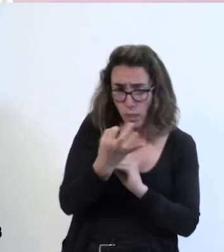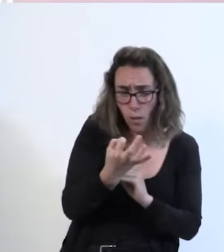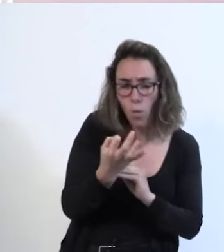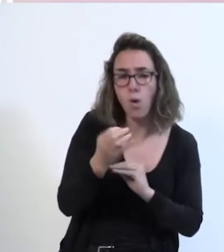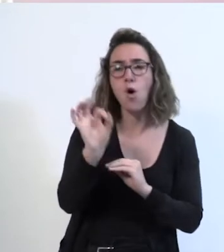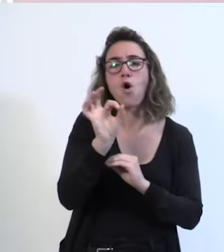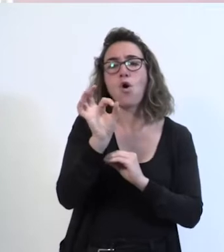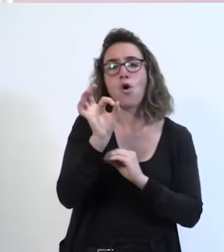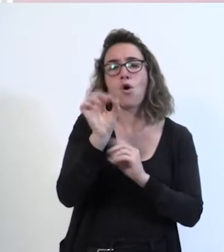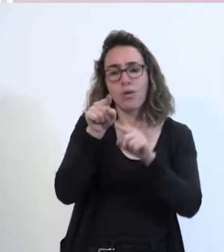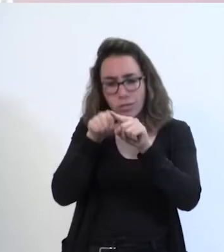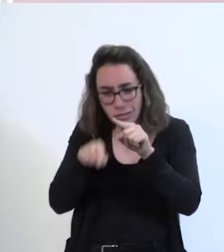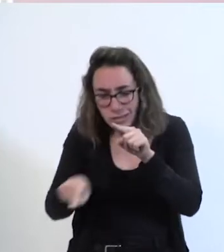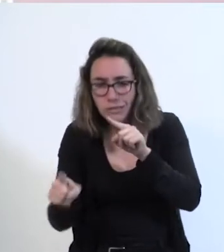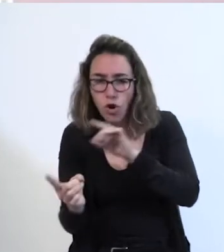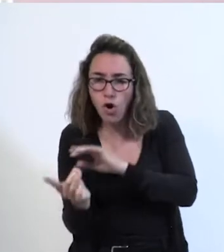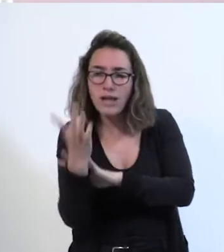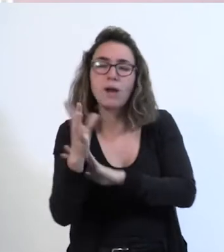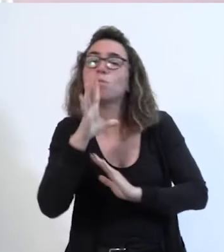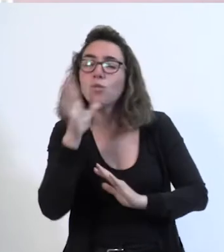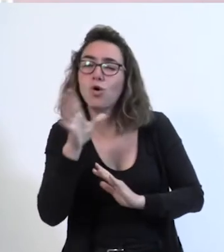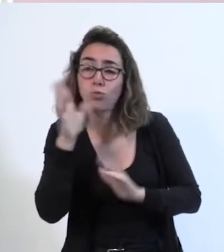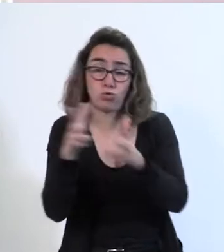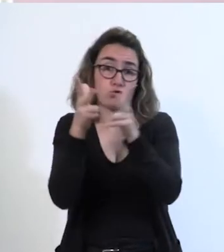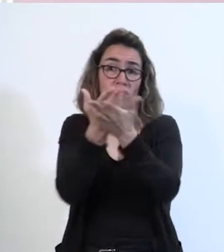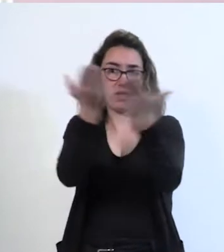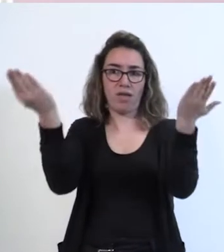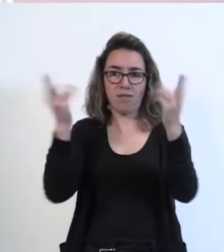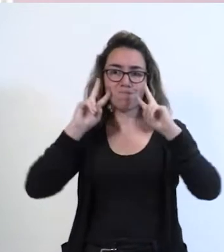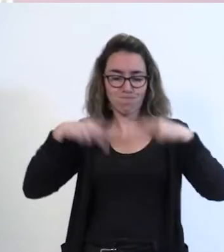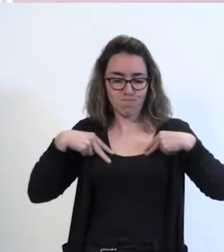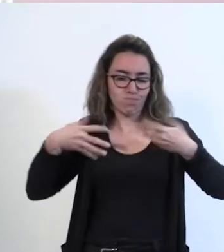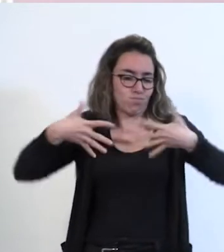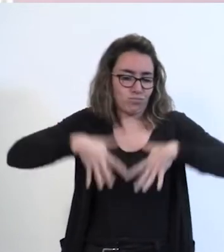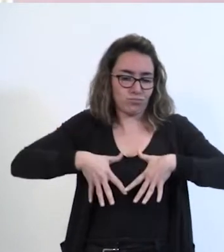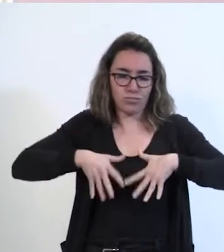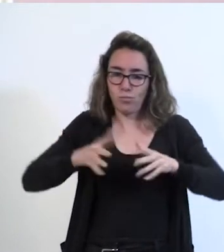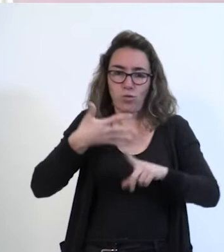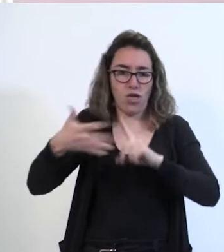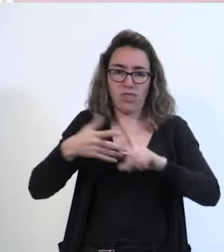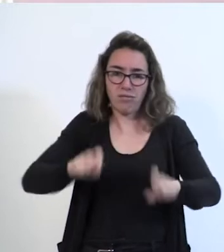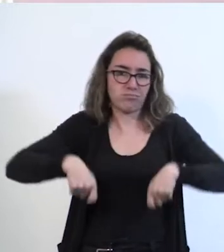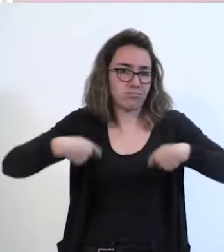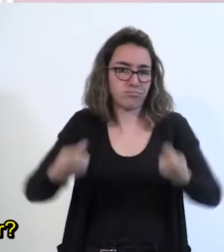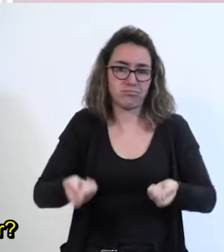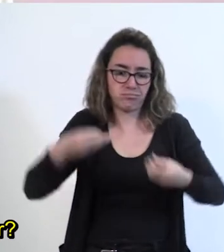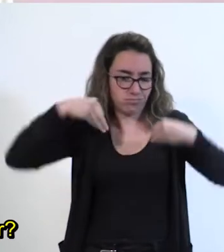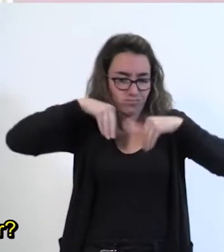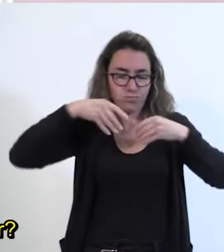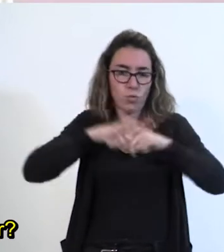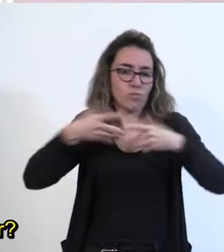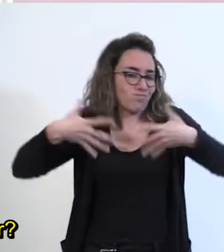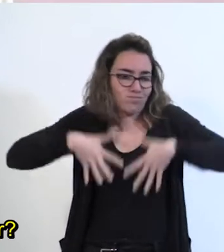mujeres o el origen también está en la violencia naturalizada, en la violencia sistematizada y naturalizada y continuada en la